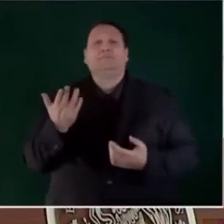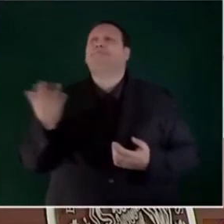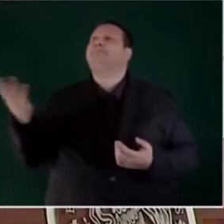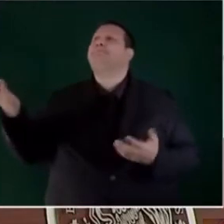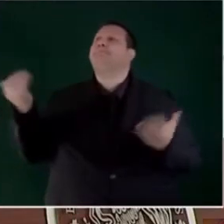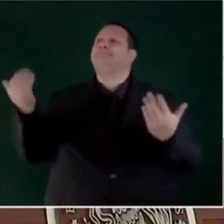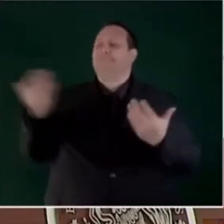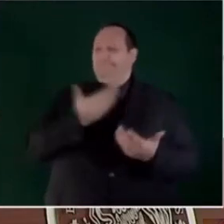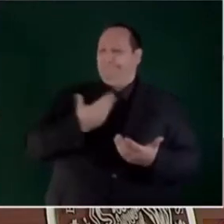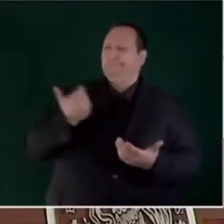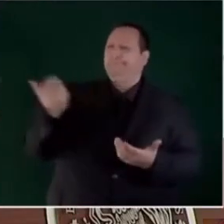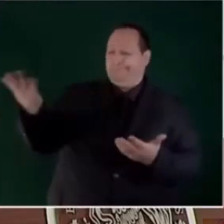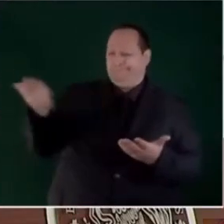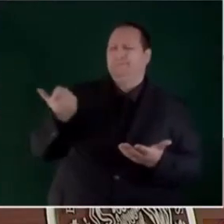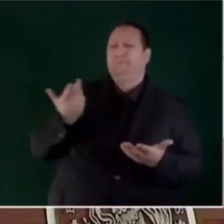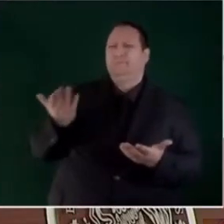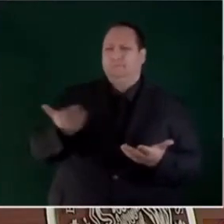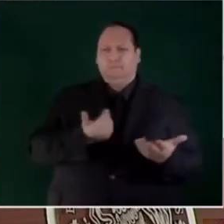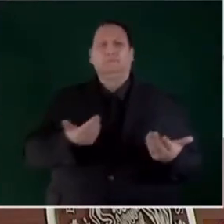cobrando moche